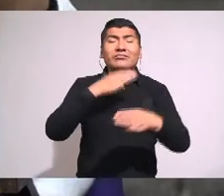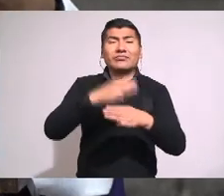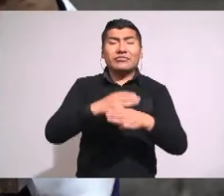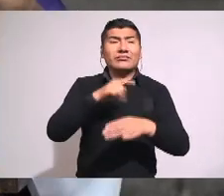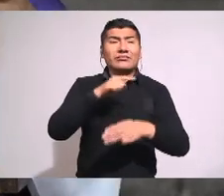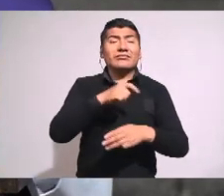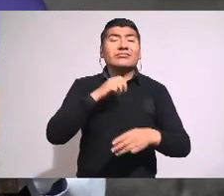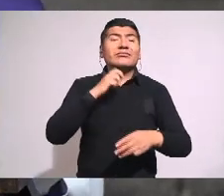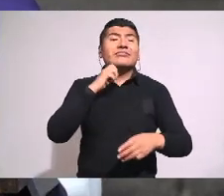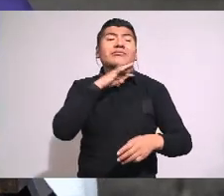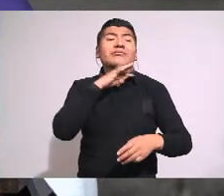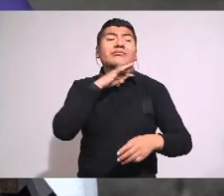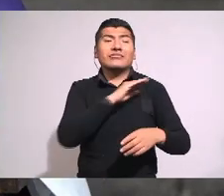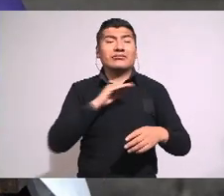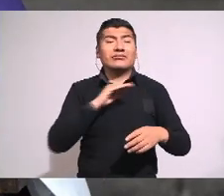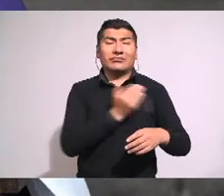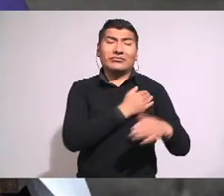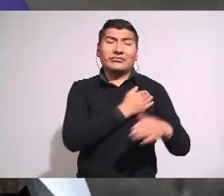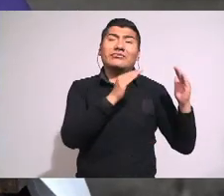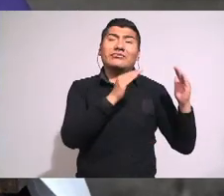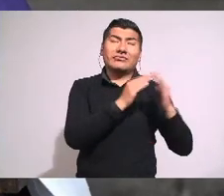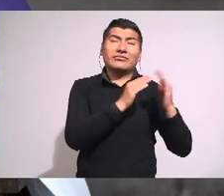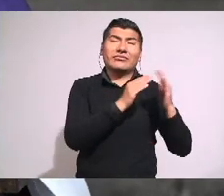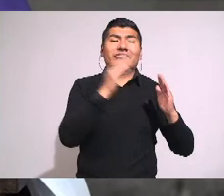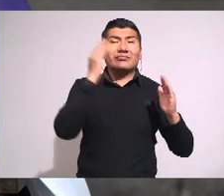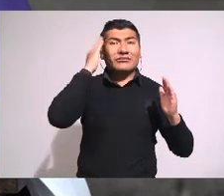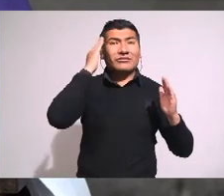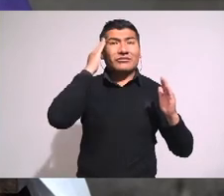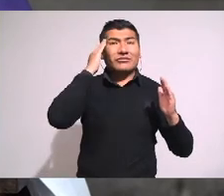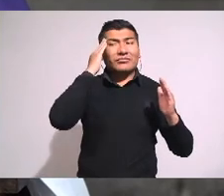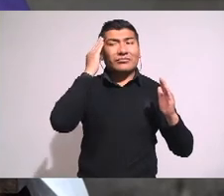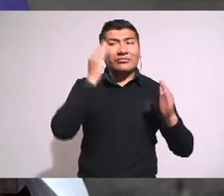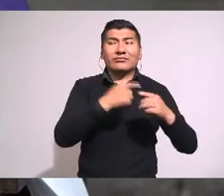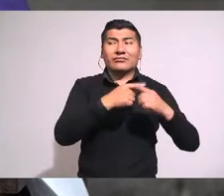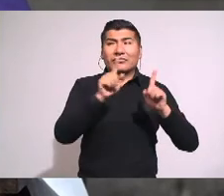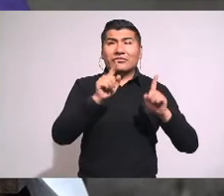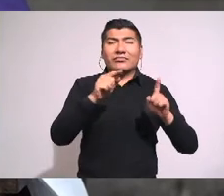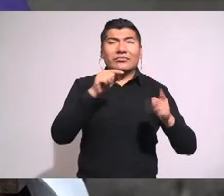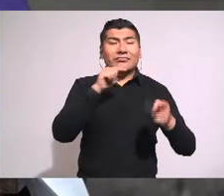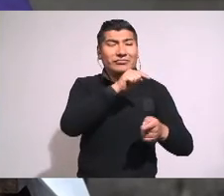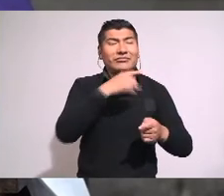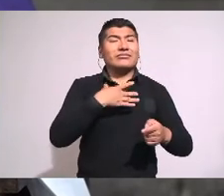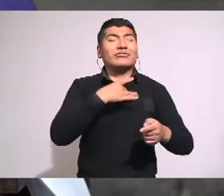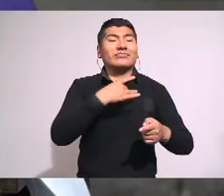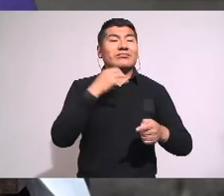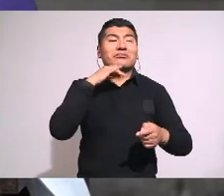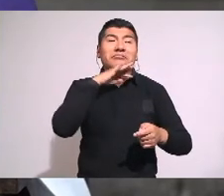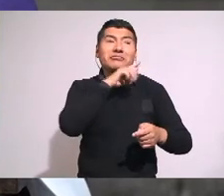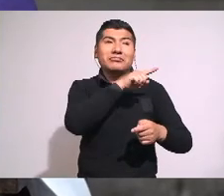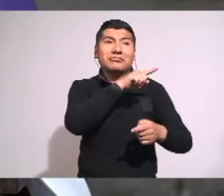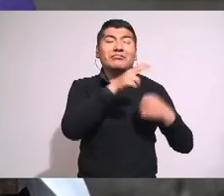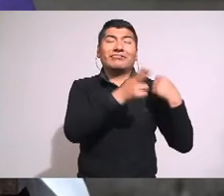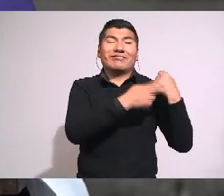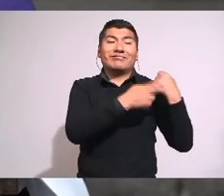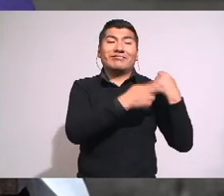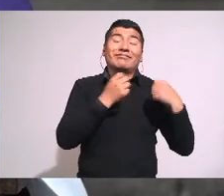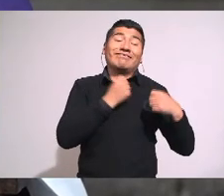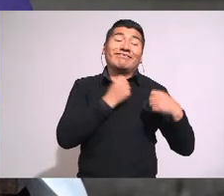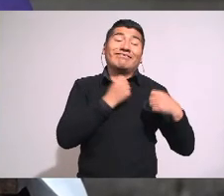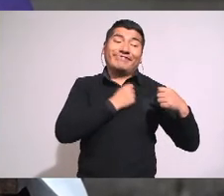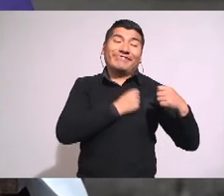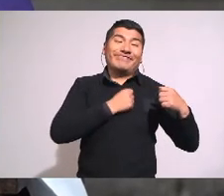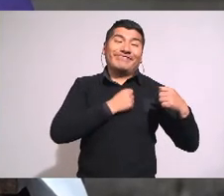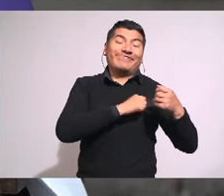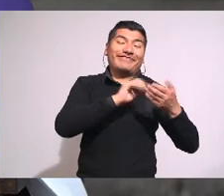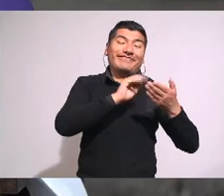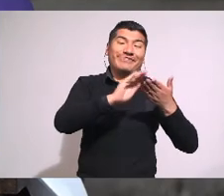basura en nuestras casas. Lo sabemos, pero nos gusta tener esa basura, lamentablemente, y disculpen